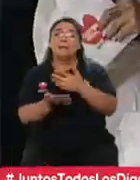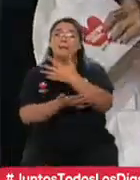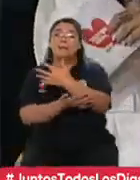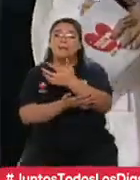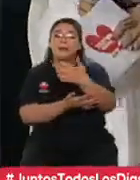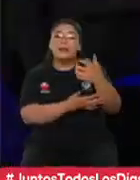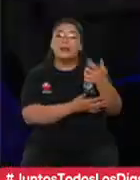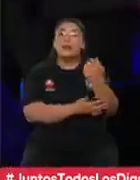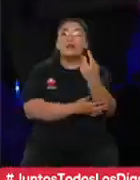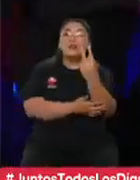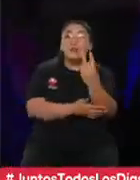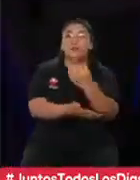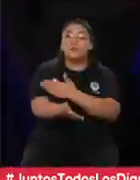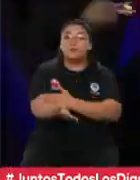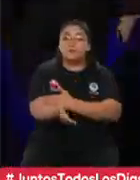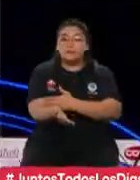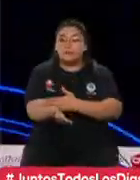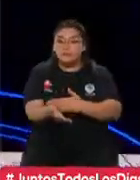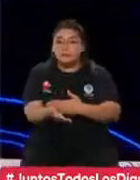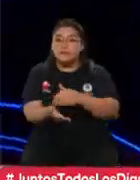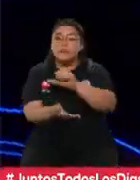40.500